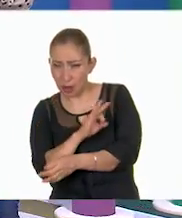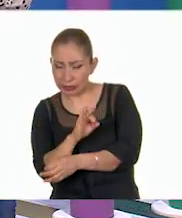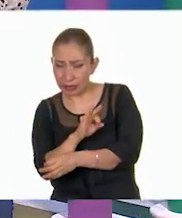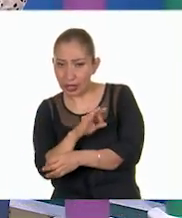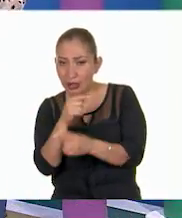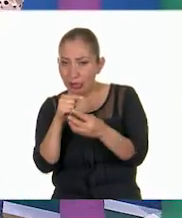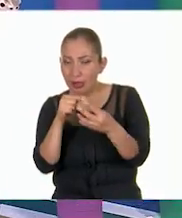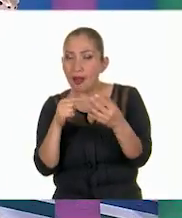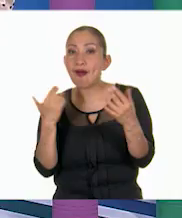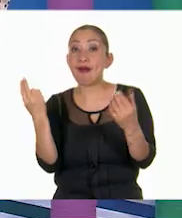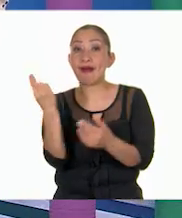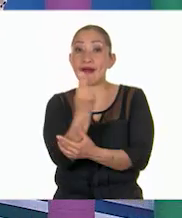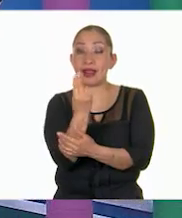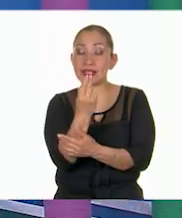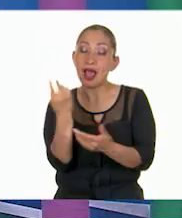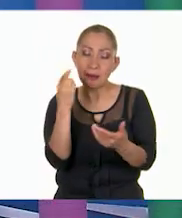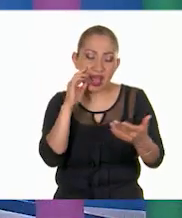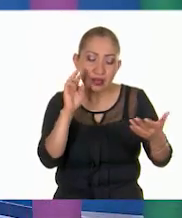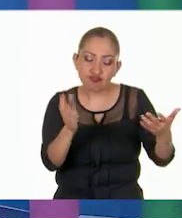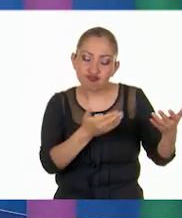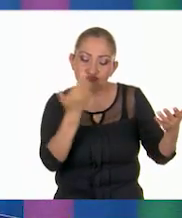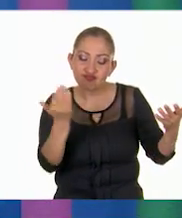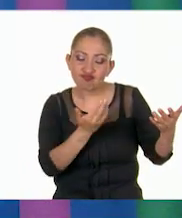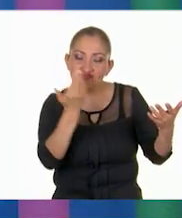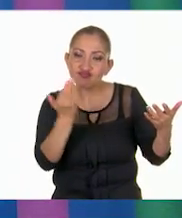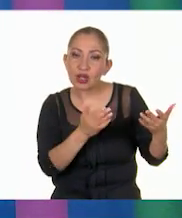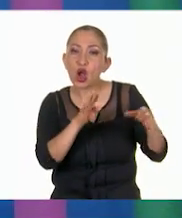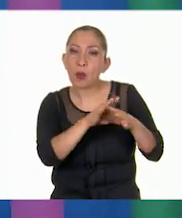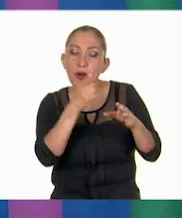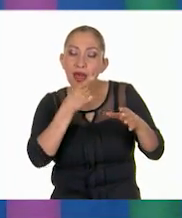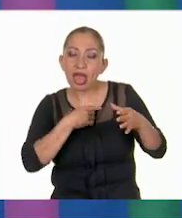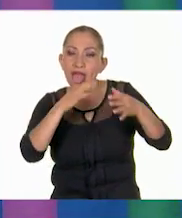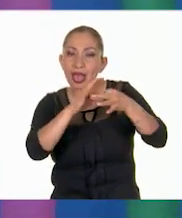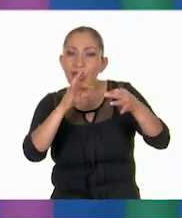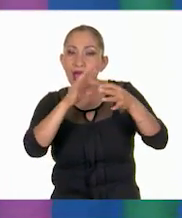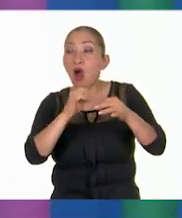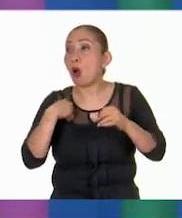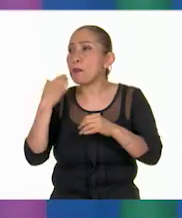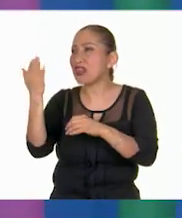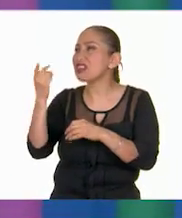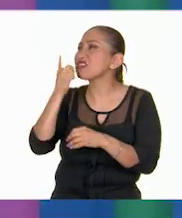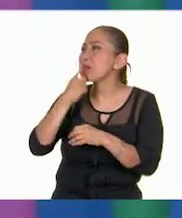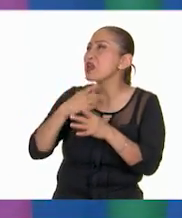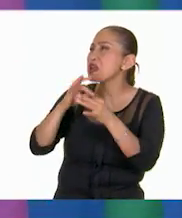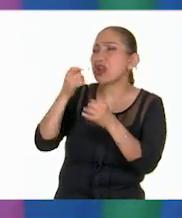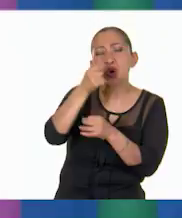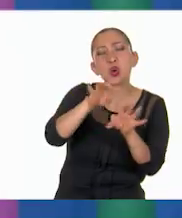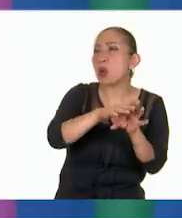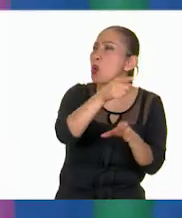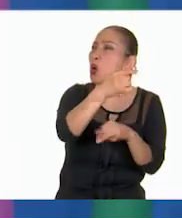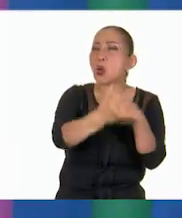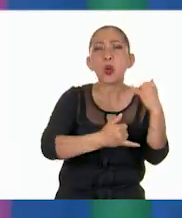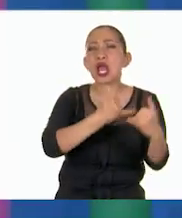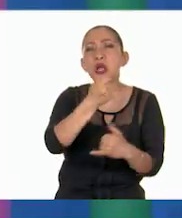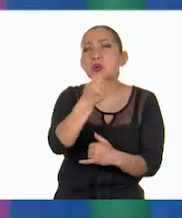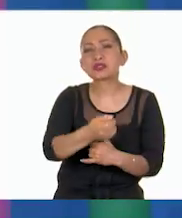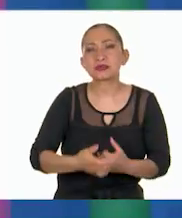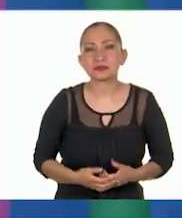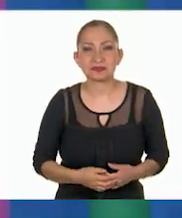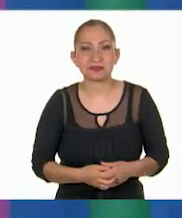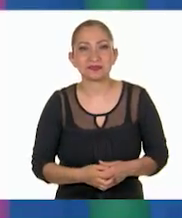así que se vuelve necesario recurrir a un instructivo o debemos pedirle a alguien que nos explique cómo se